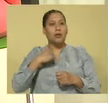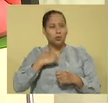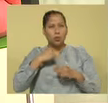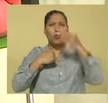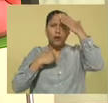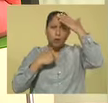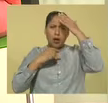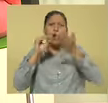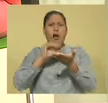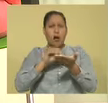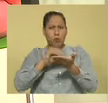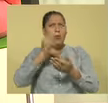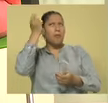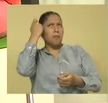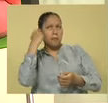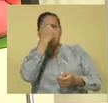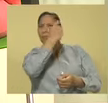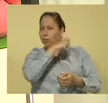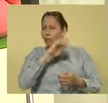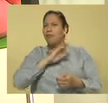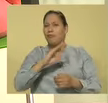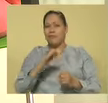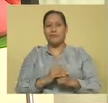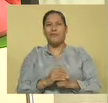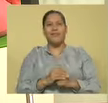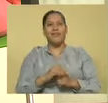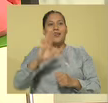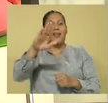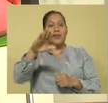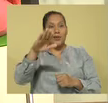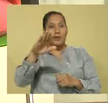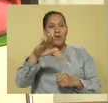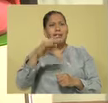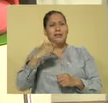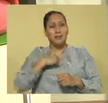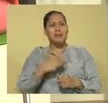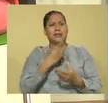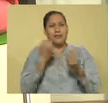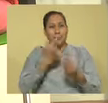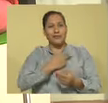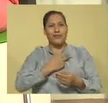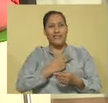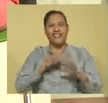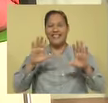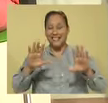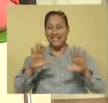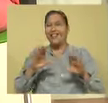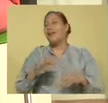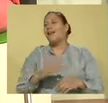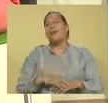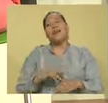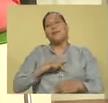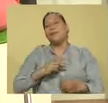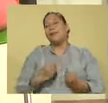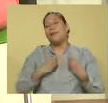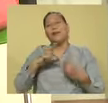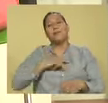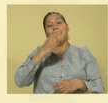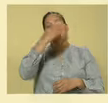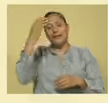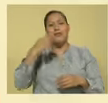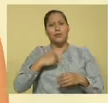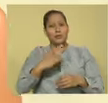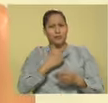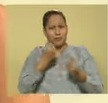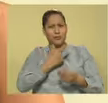peinar. Y quiero ver... Oye, Pero ya una recortadita. no, me da muchísimo gusto... cielo, dice. Mi vida. Me da muchísimo gusto